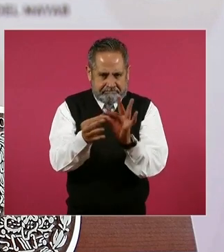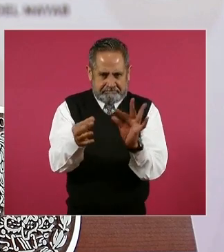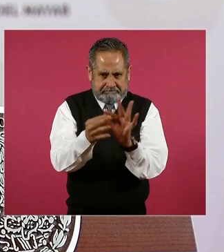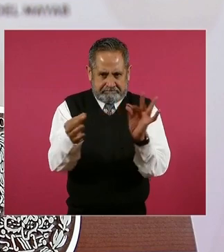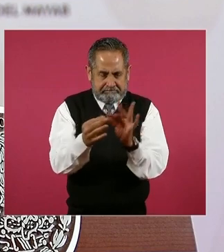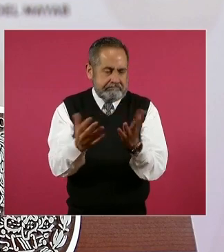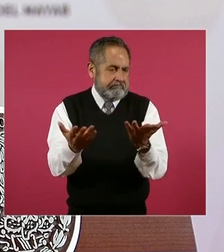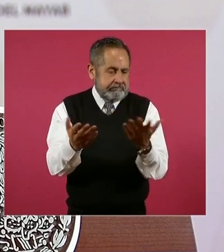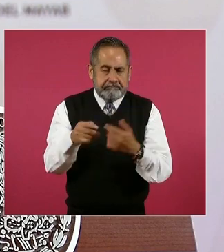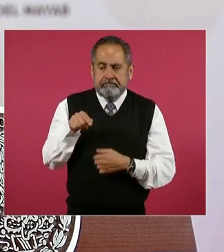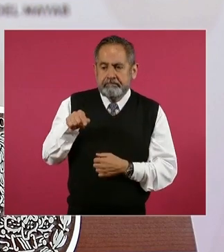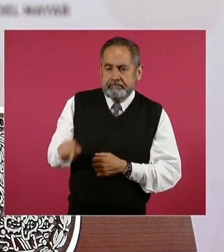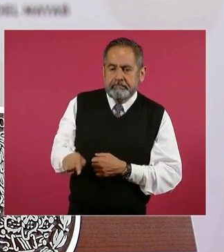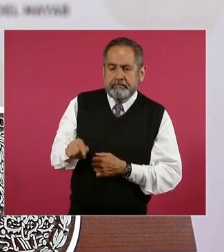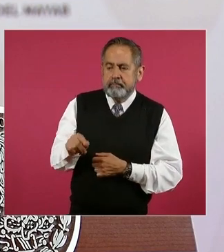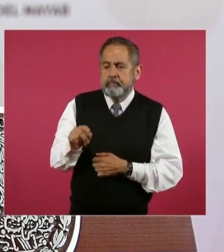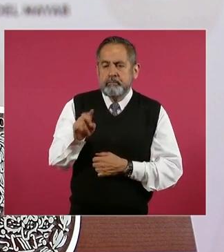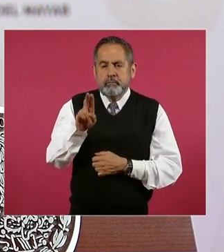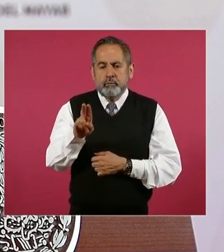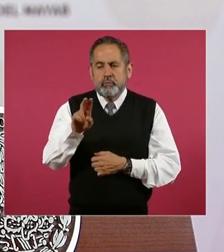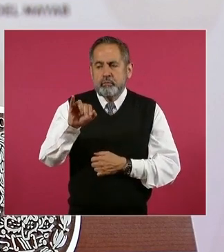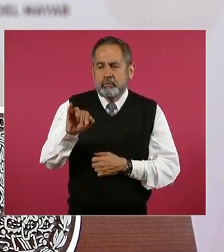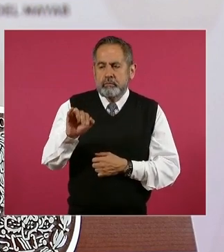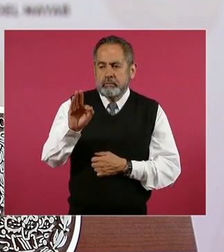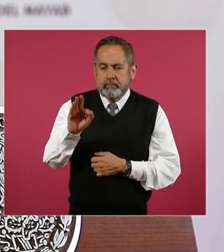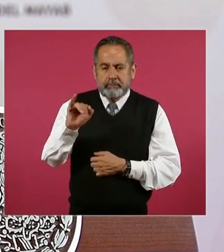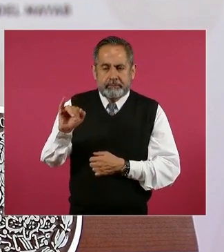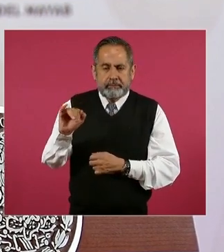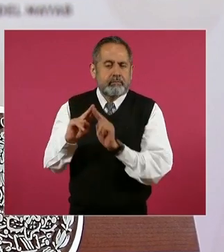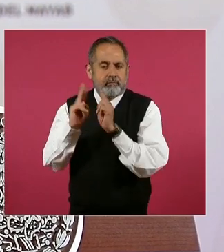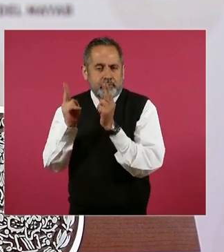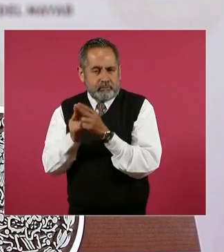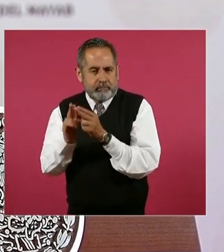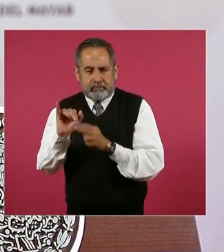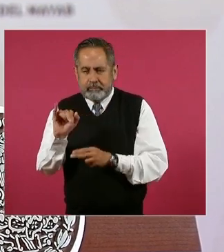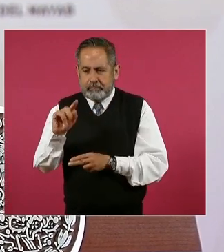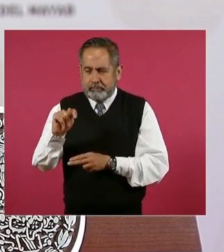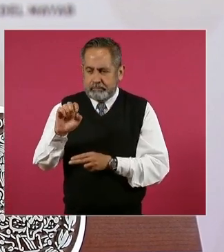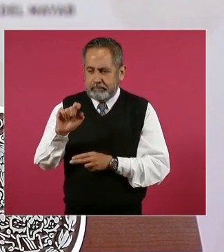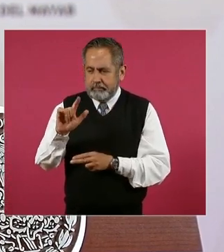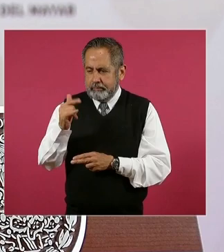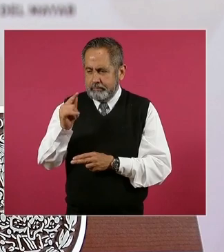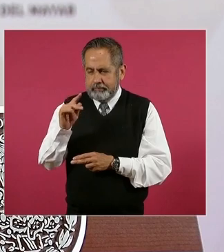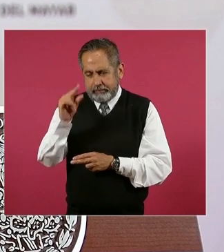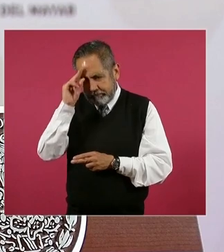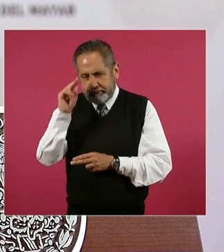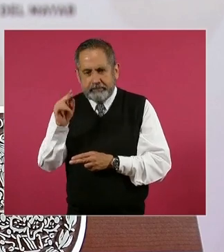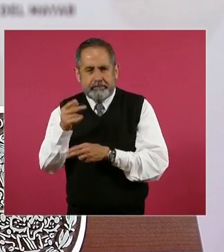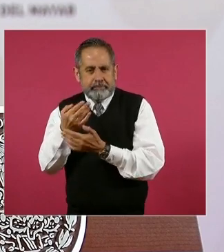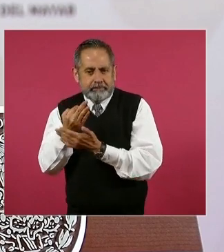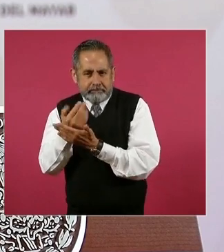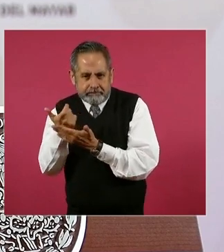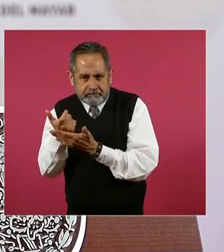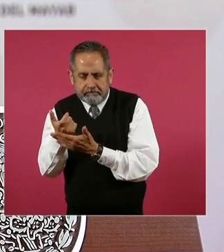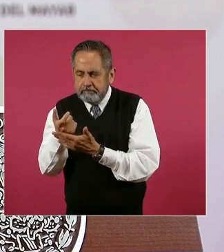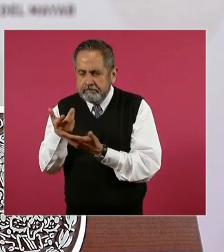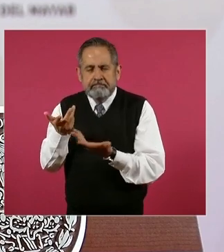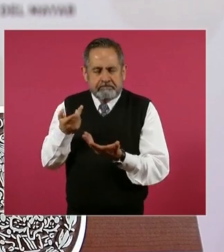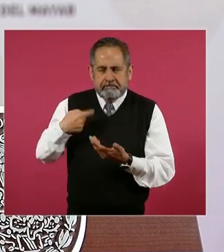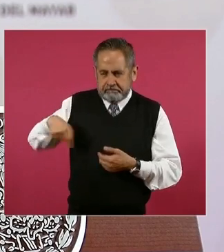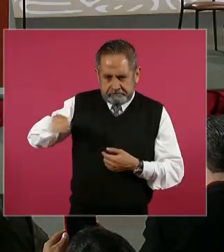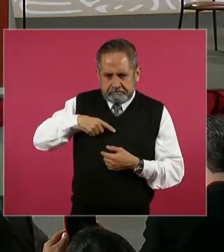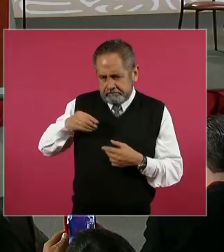la unidad de inteligencia financiera ha preparado un reporte a la opinión